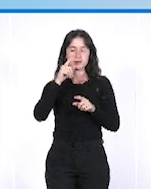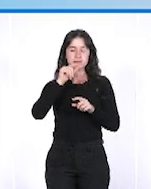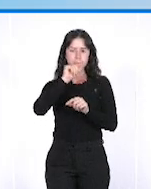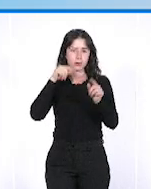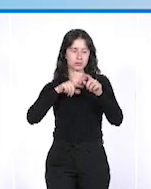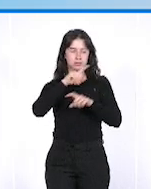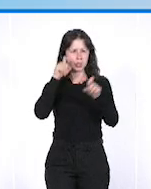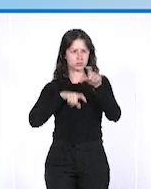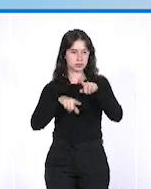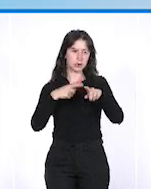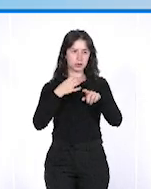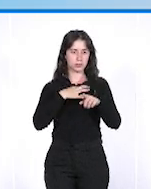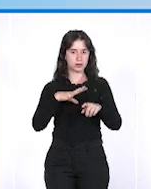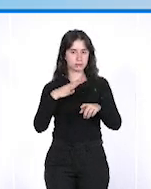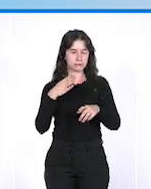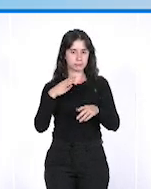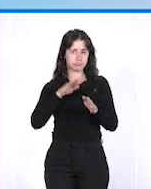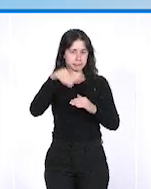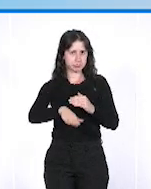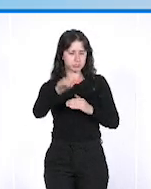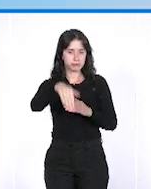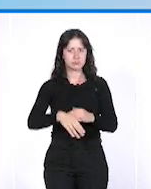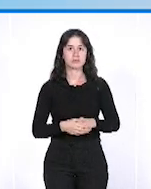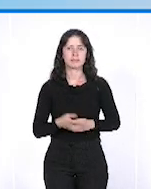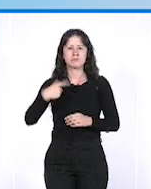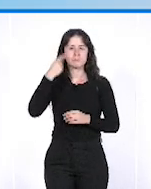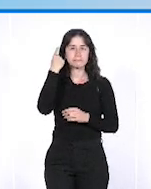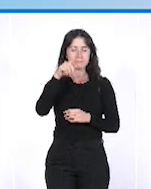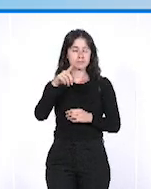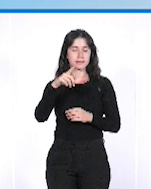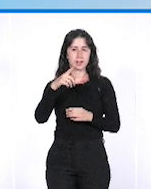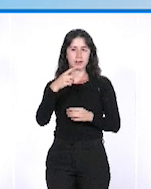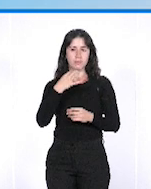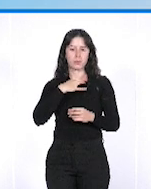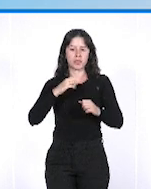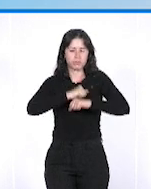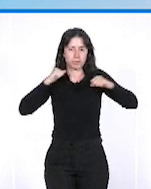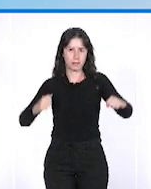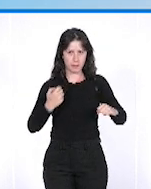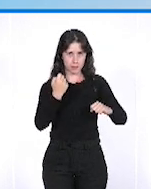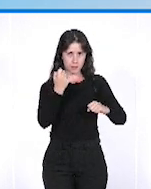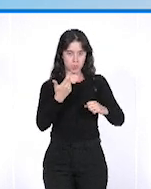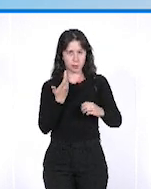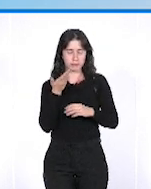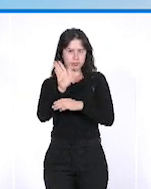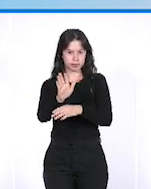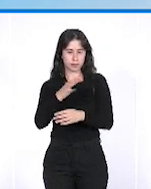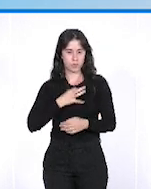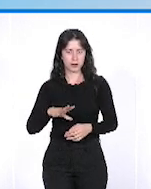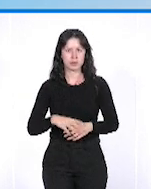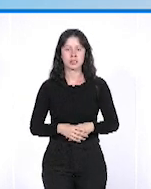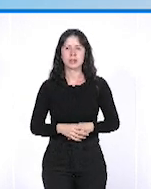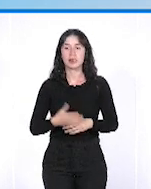poquito vale pero creemos que ya está bastante consolidado como para compartirlo entonces va a empezar